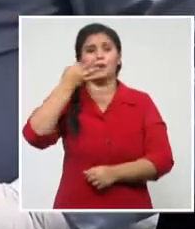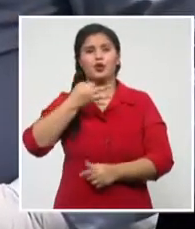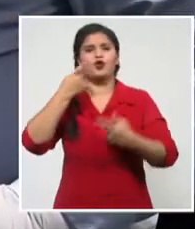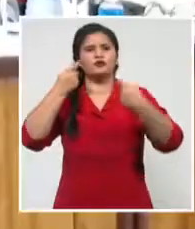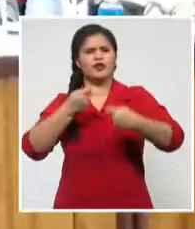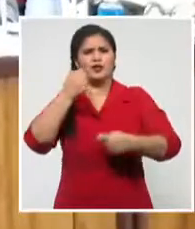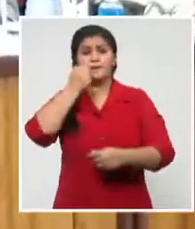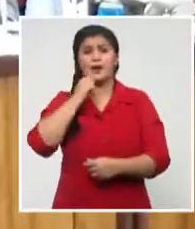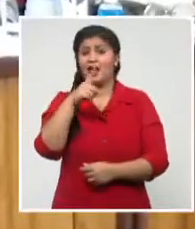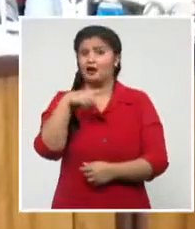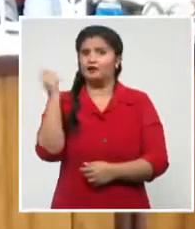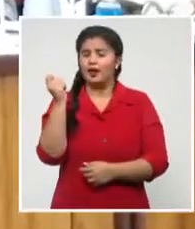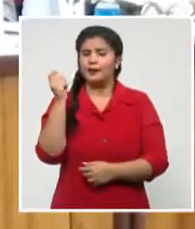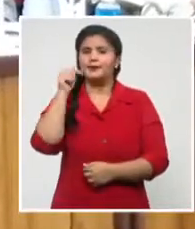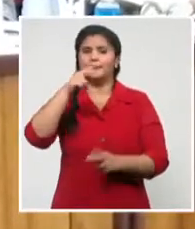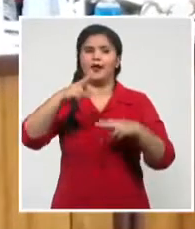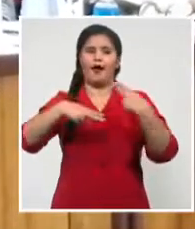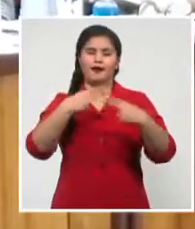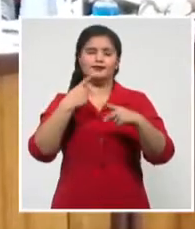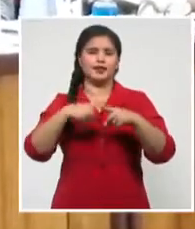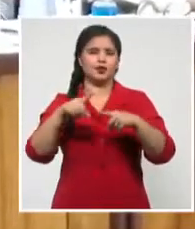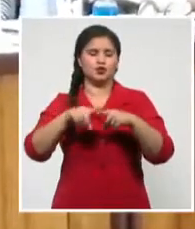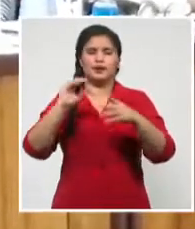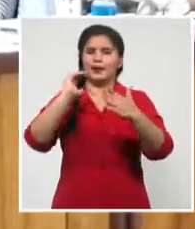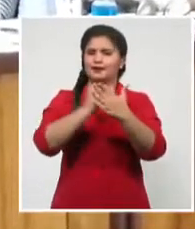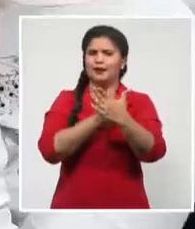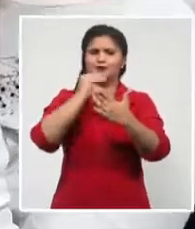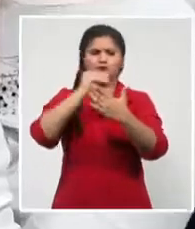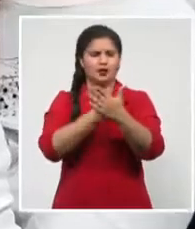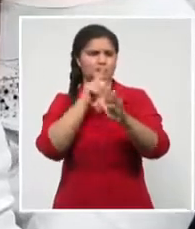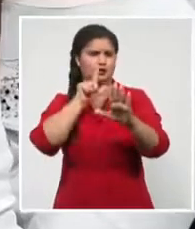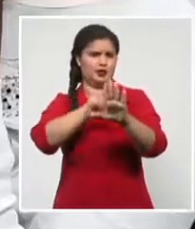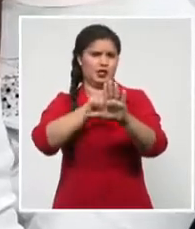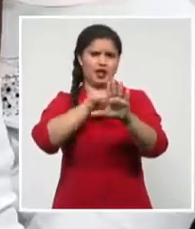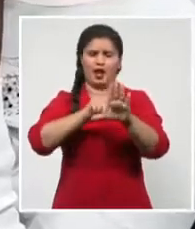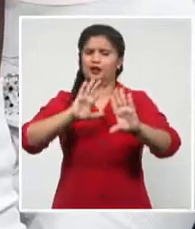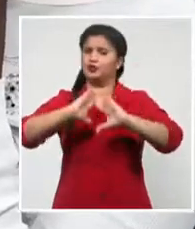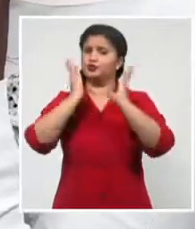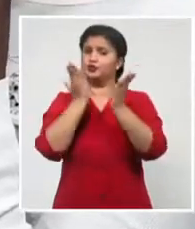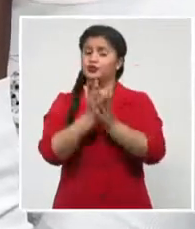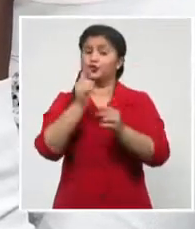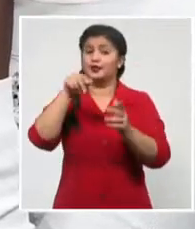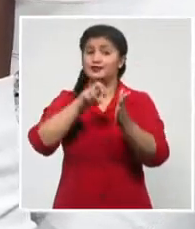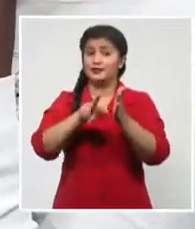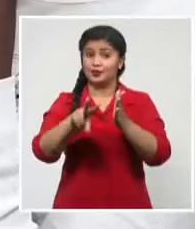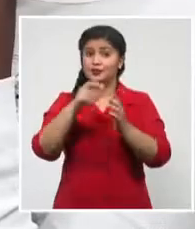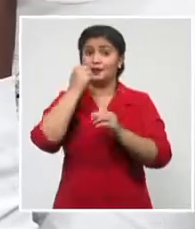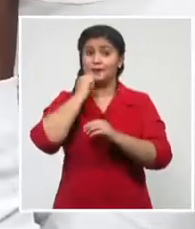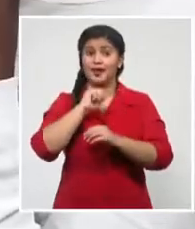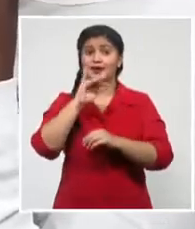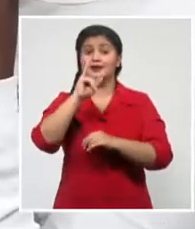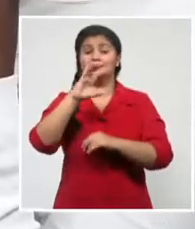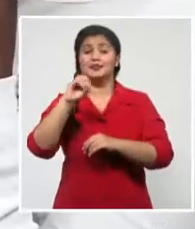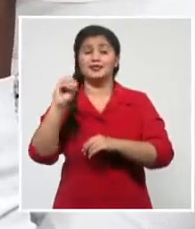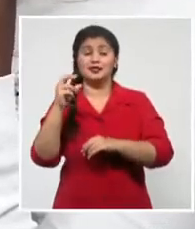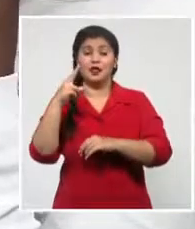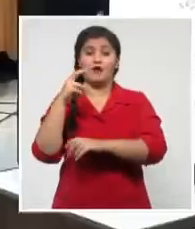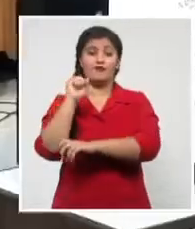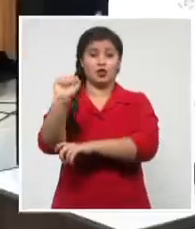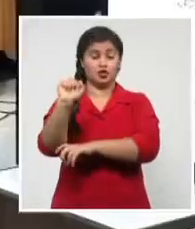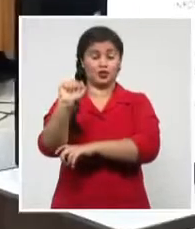prontitud para eliminar las ilegalidades en el sector estatal. En la provincia existen más de 600 violaciones